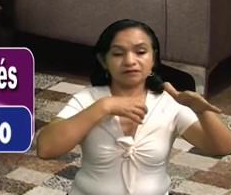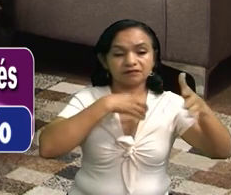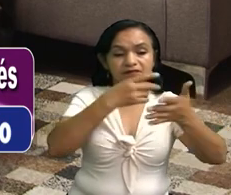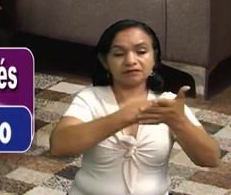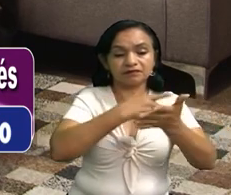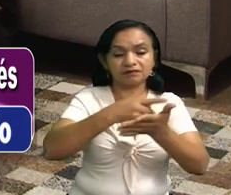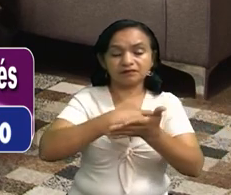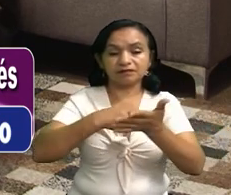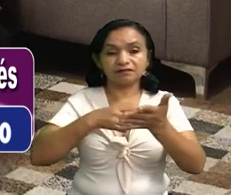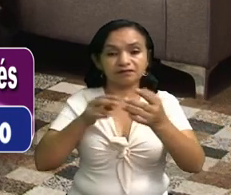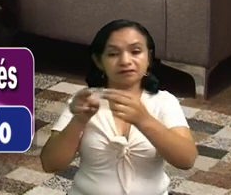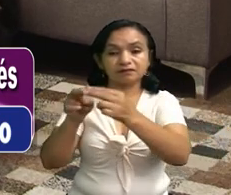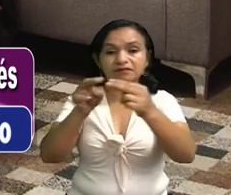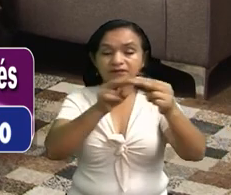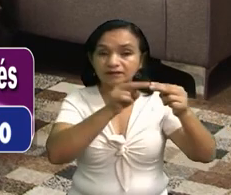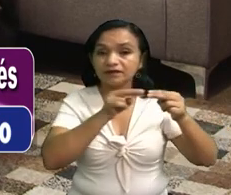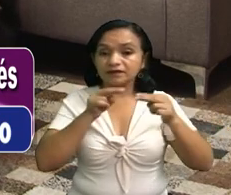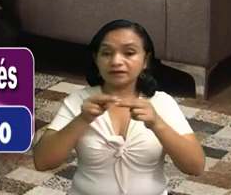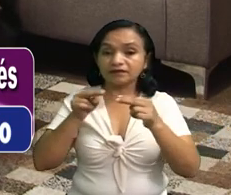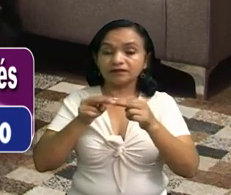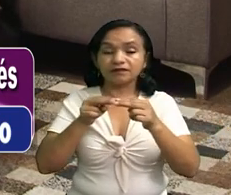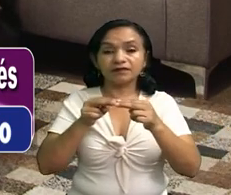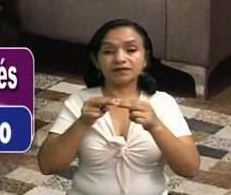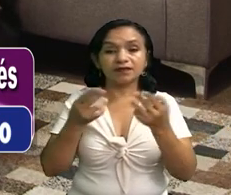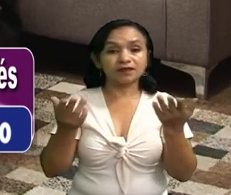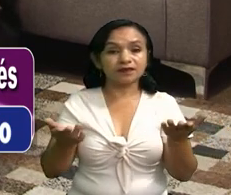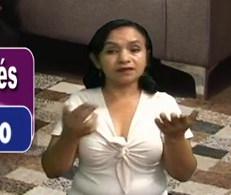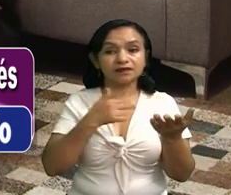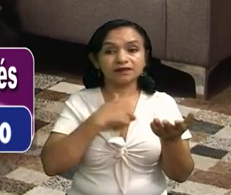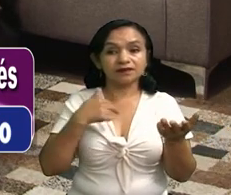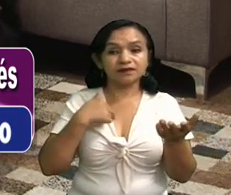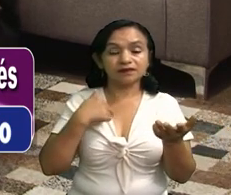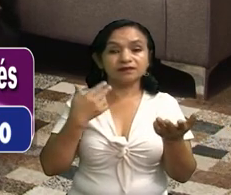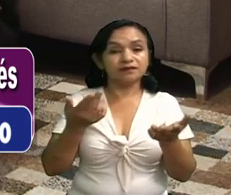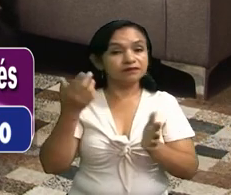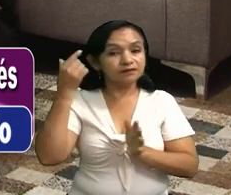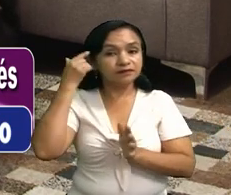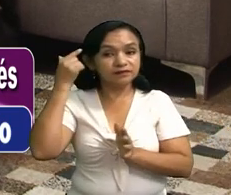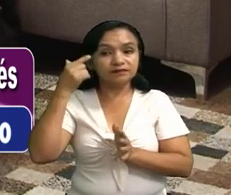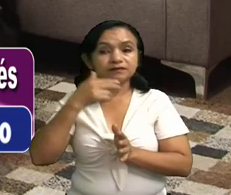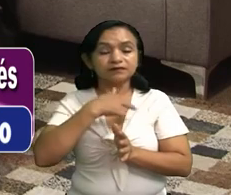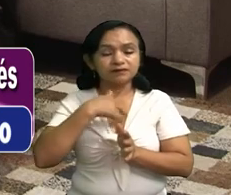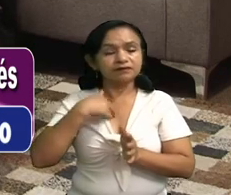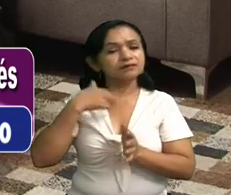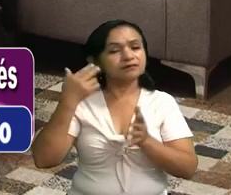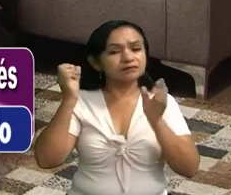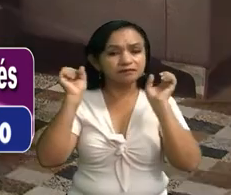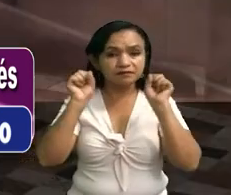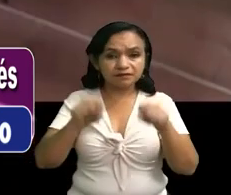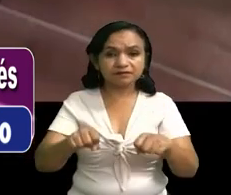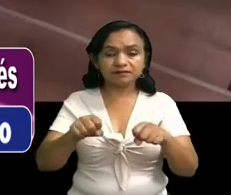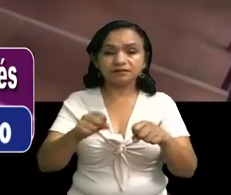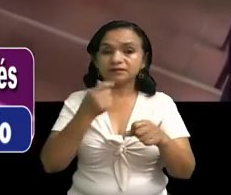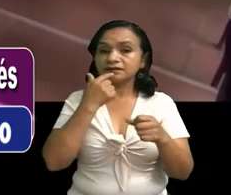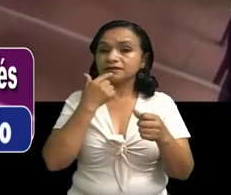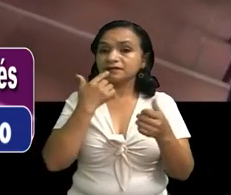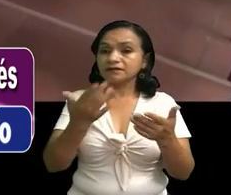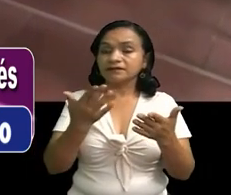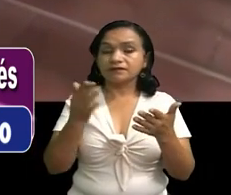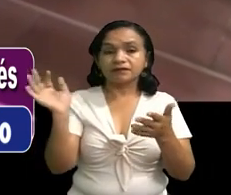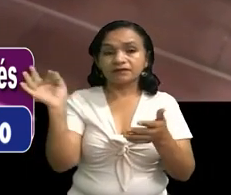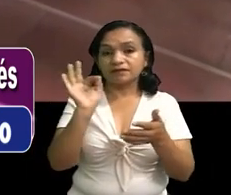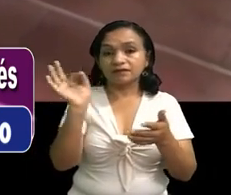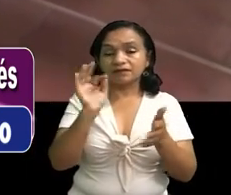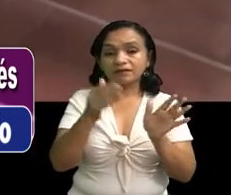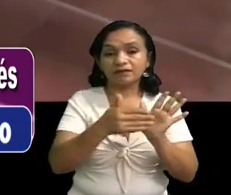sus acciones específicas. Y eso pues está ahí, yo pienso que sí que se va a aprovechar, porque en la medida que se